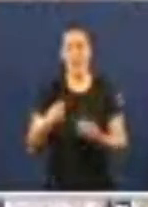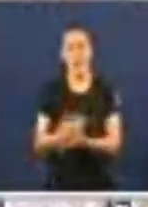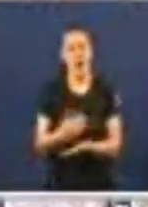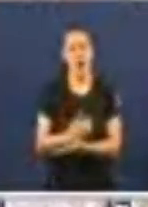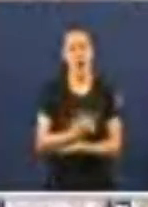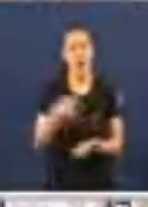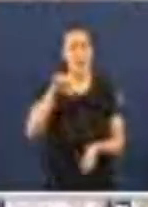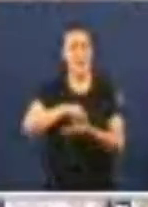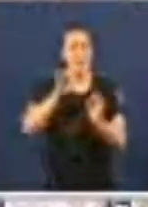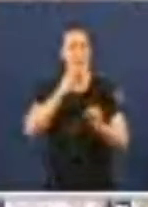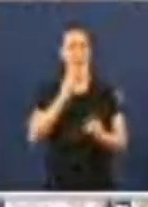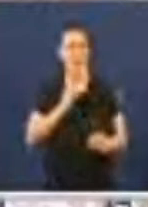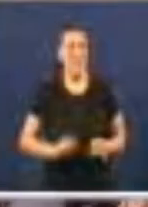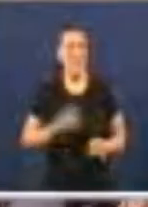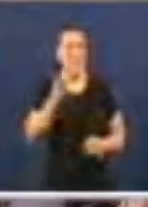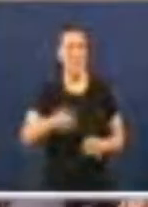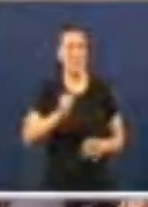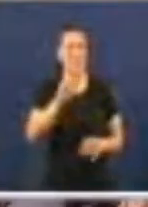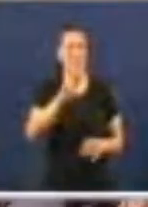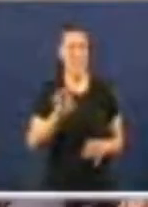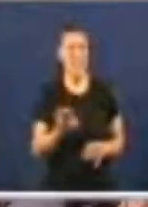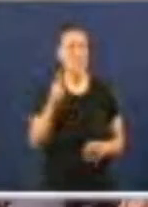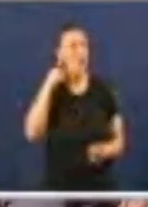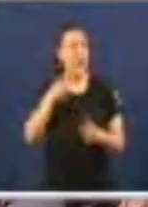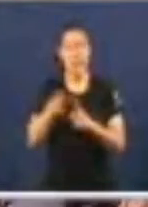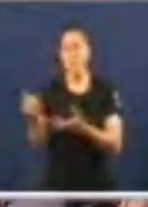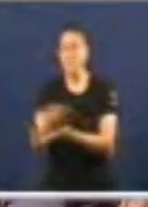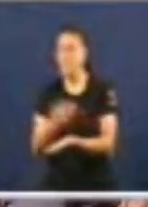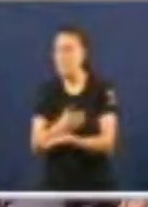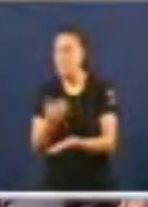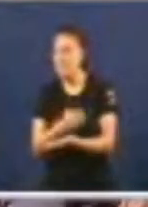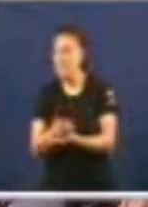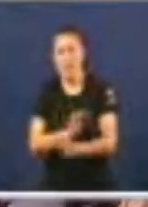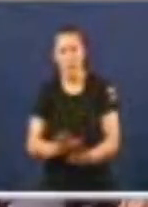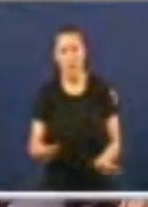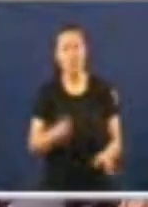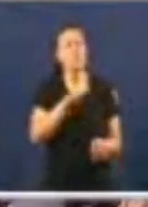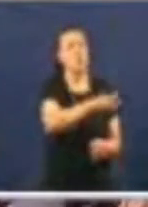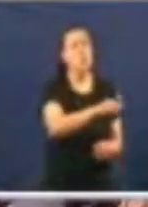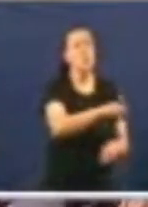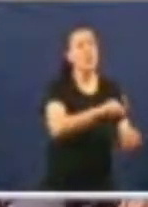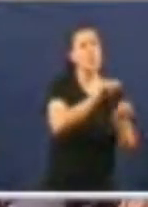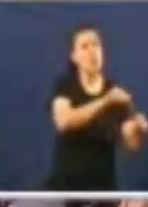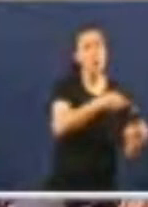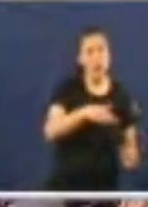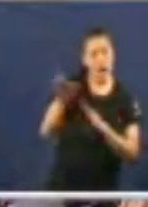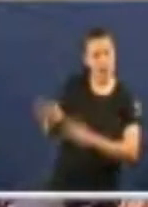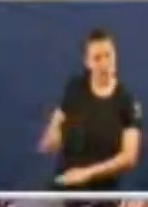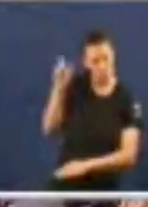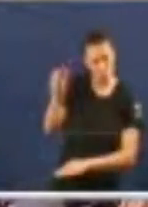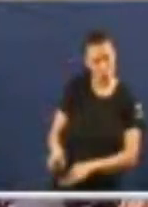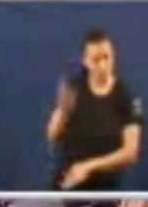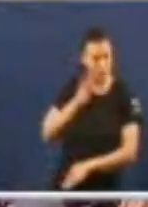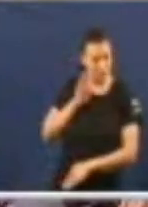e pirarse. E vostede, señor Feijóo, ten que decidir de que lado está, se está do lado do imputado Villarmir ou se está